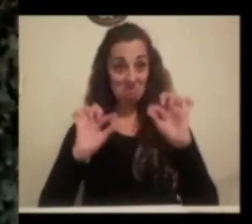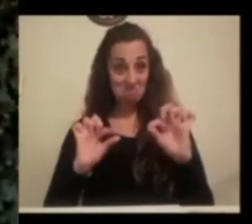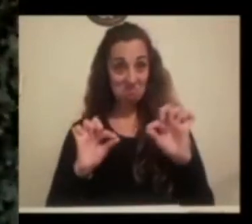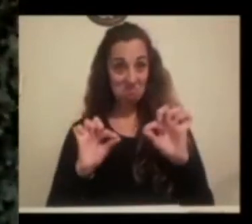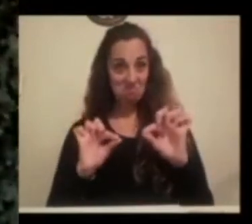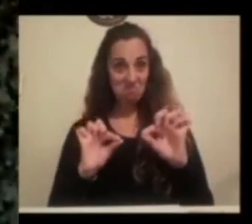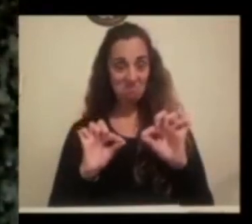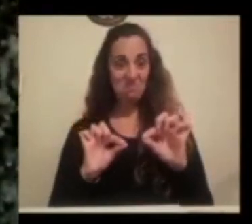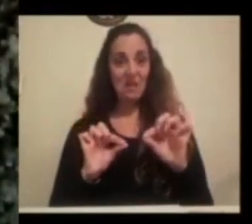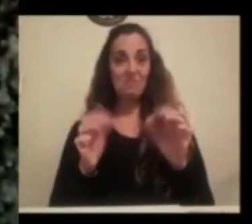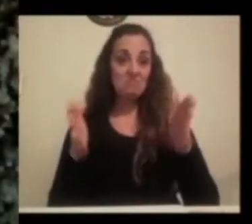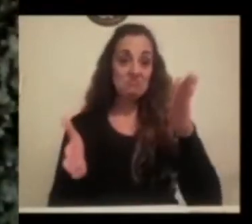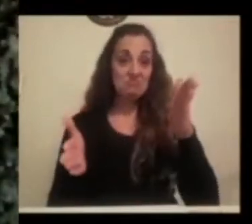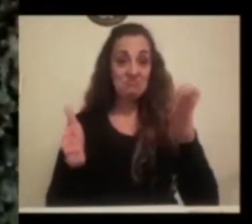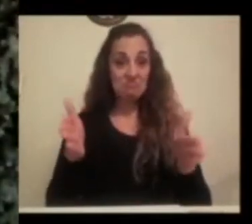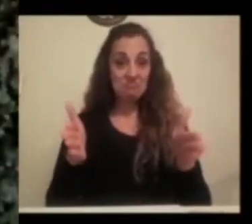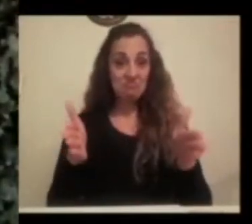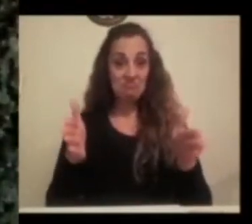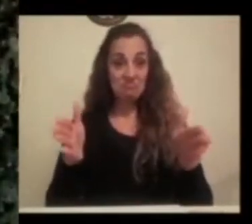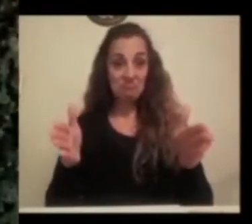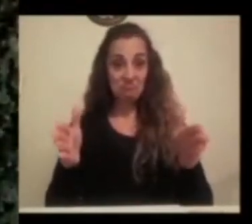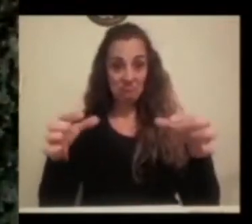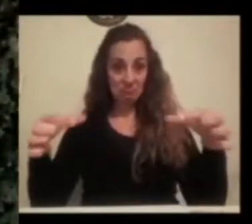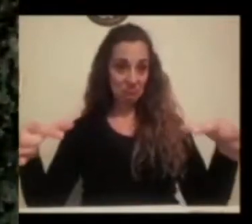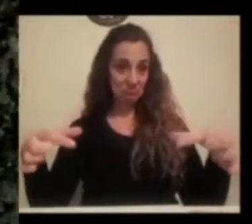¿Sí? Después